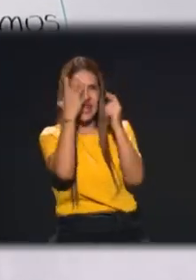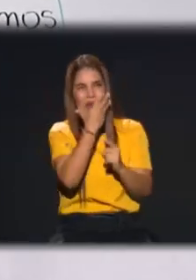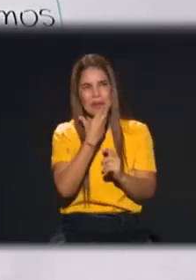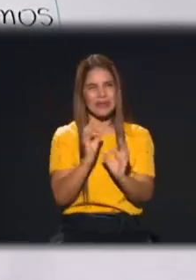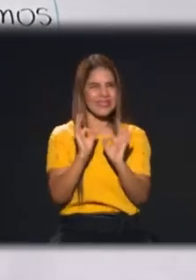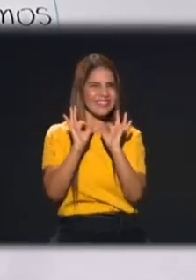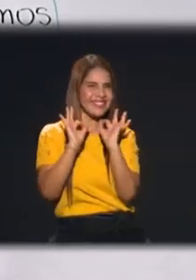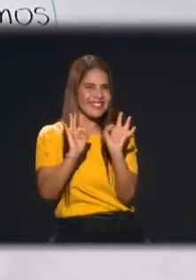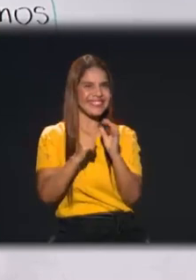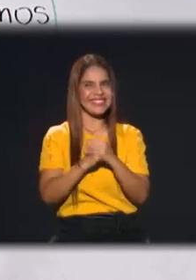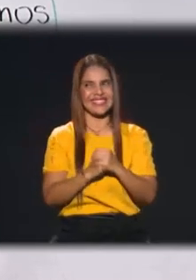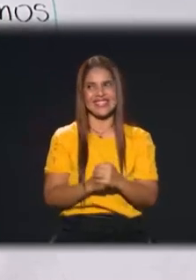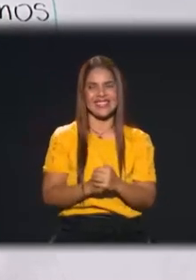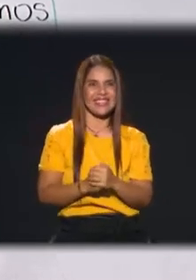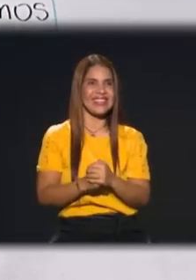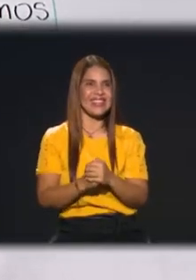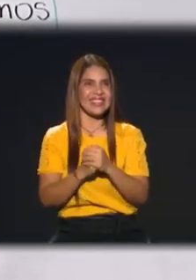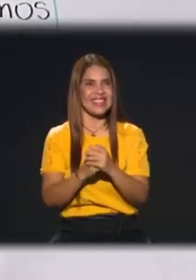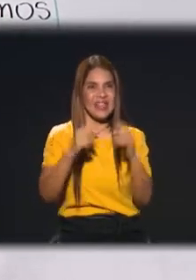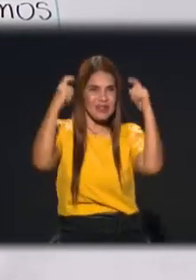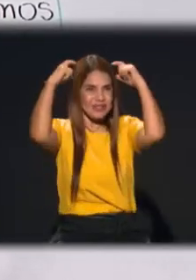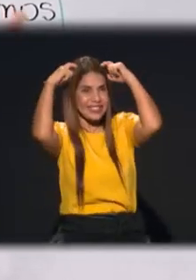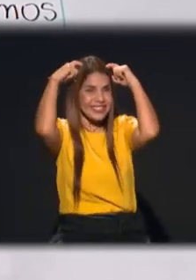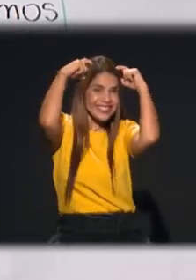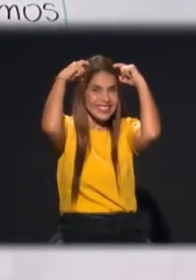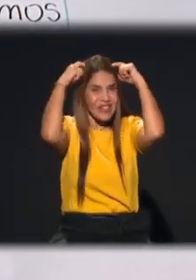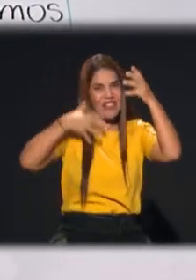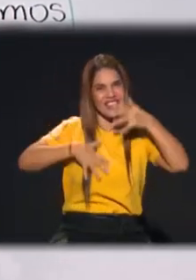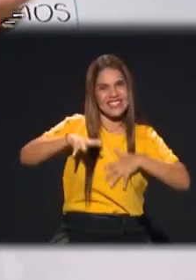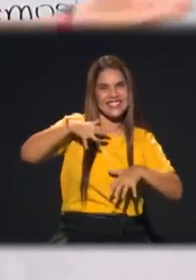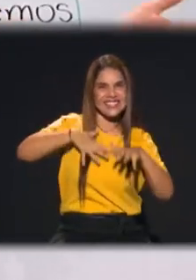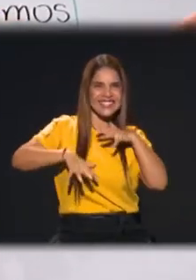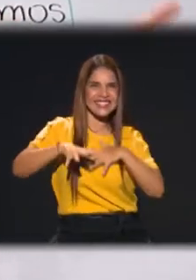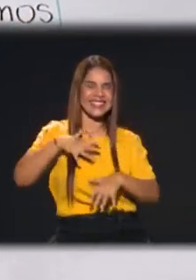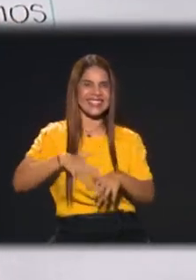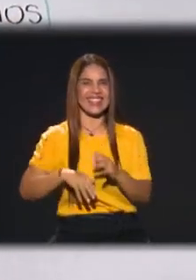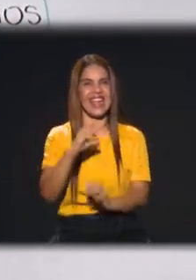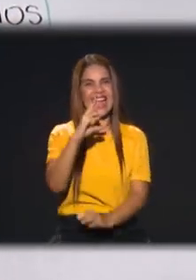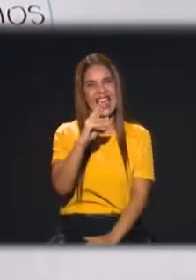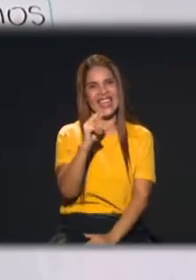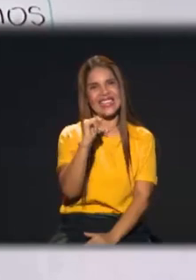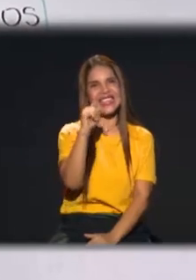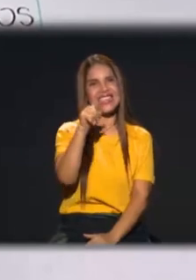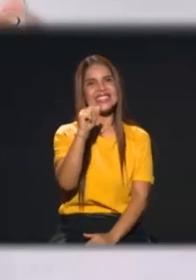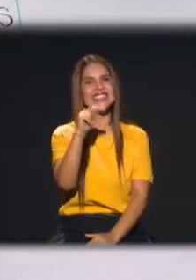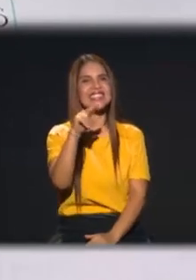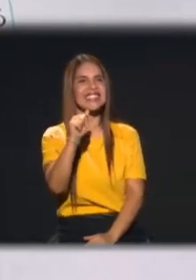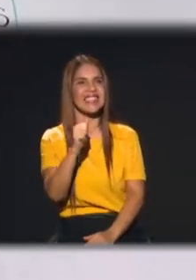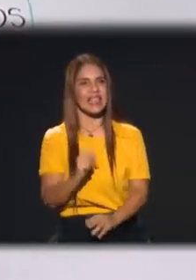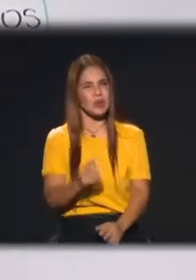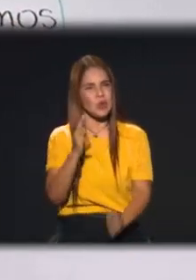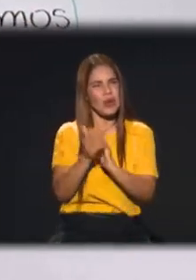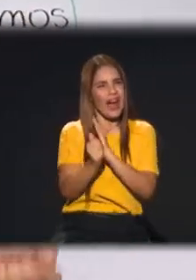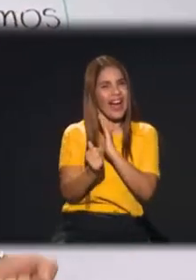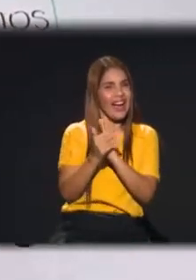tan divina, que se vino de ratona. Ella es la profe Cristina, porque ese es el